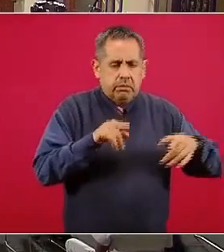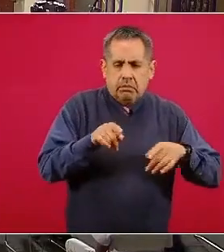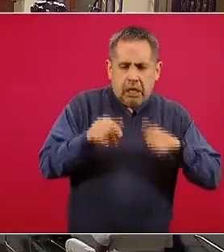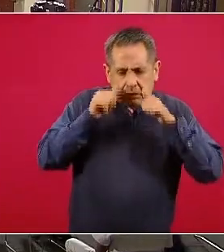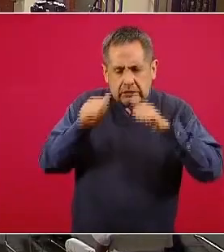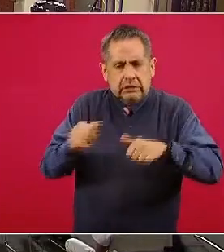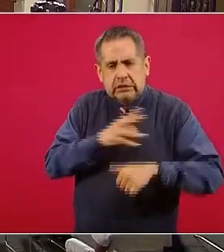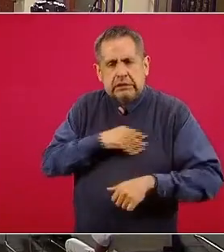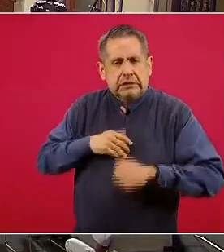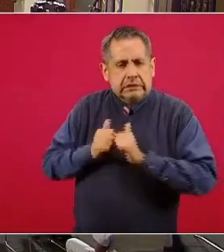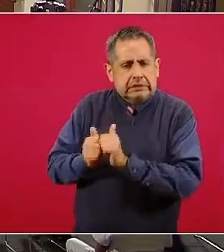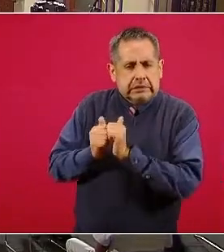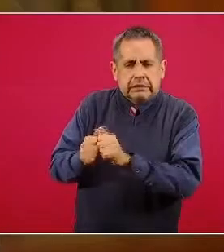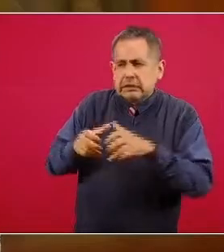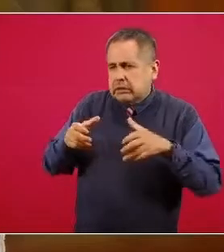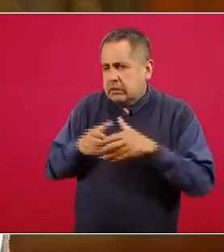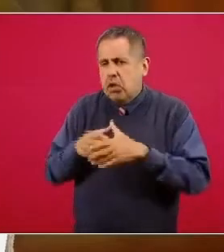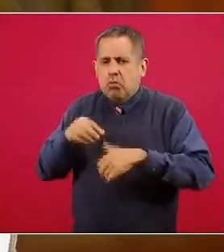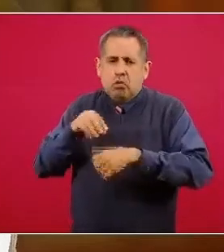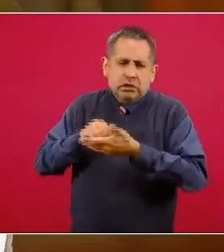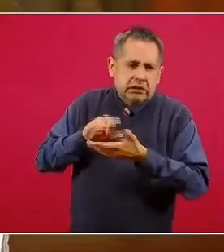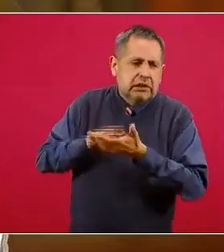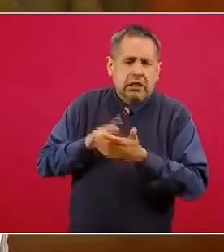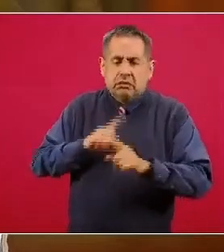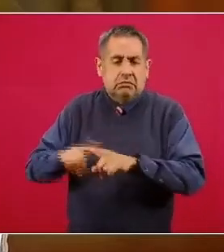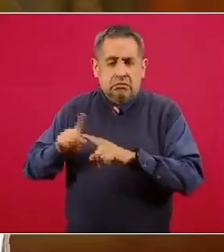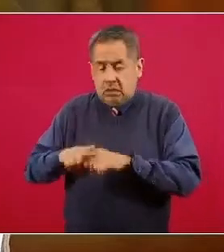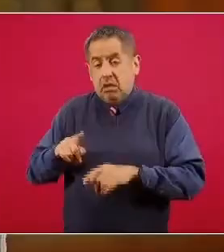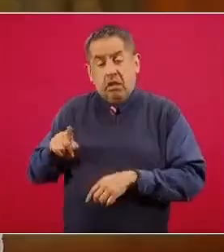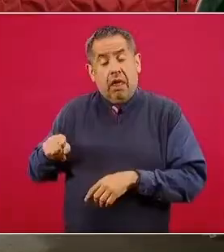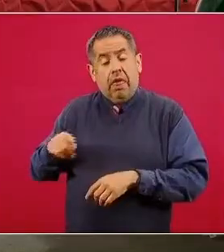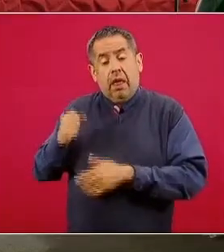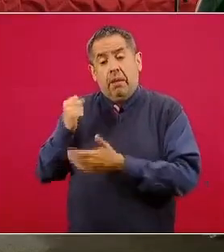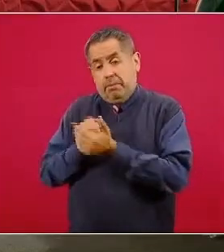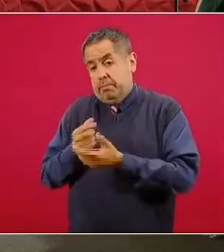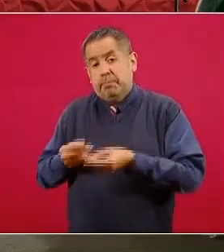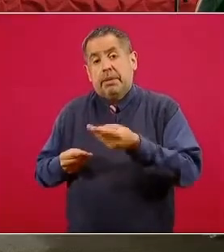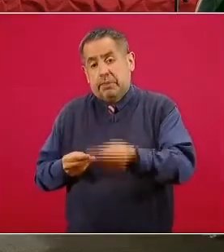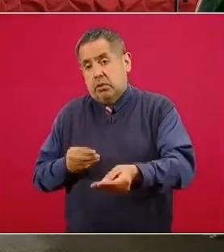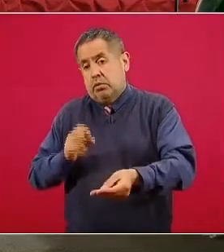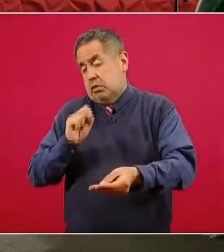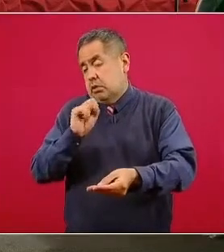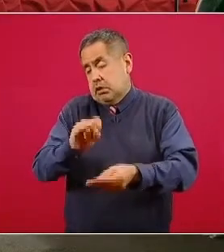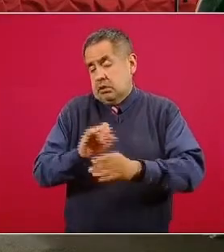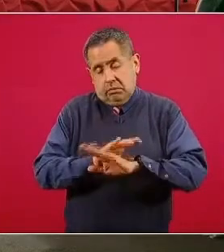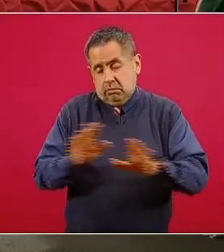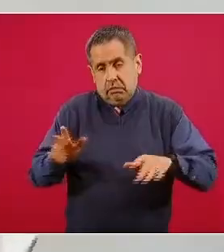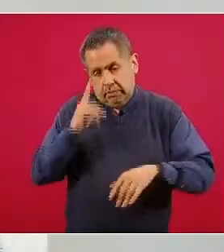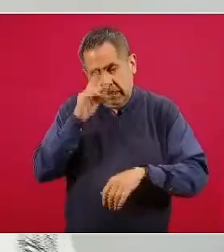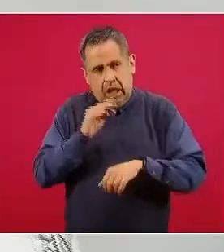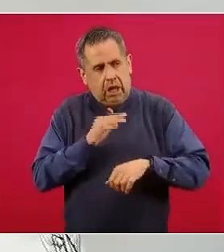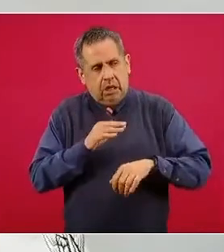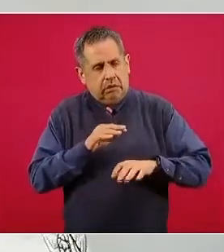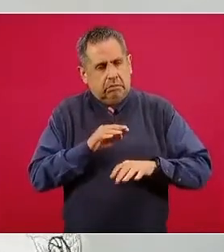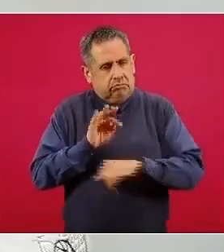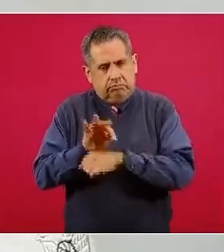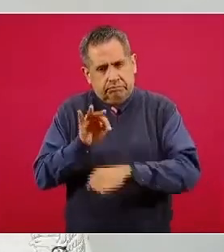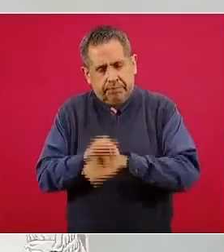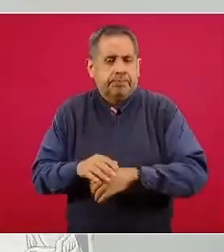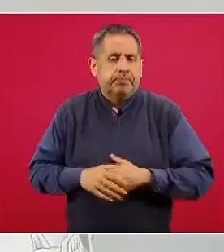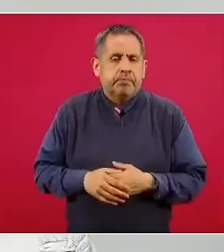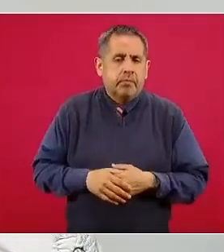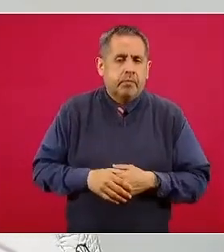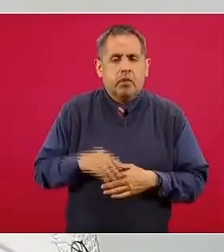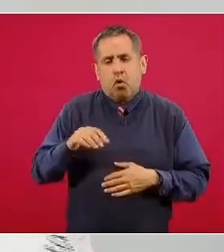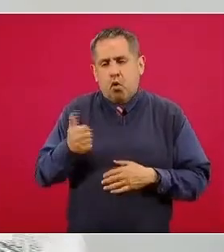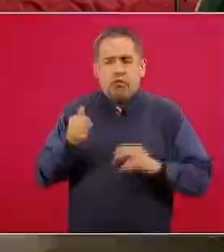a sus hijos en sus tratamientos, las citas, y ese permiso los ampara frente a sus empleadores. Y otro de los temas